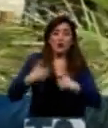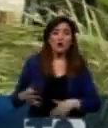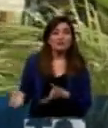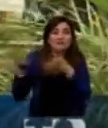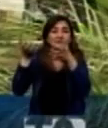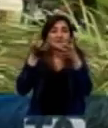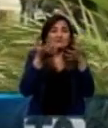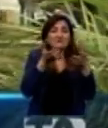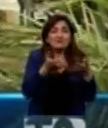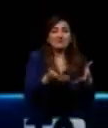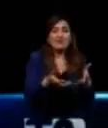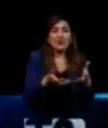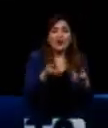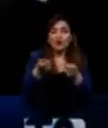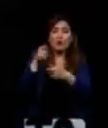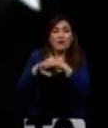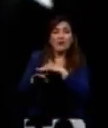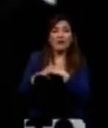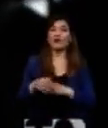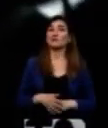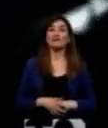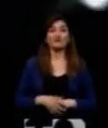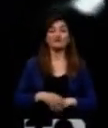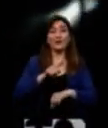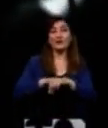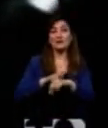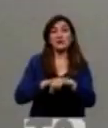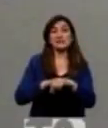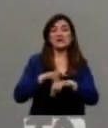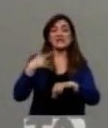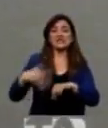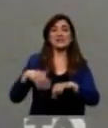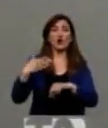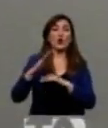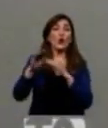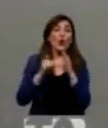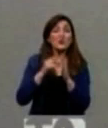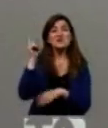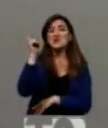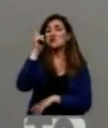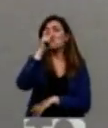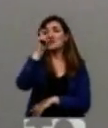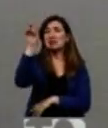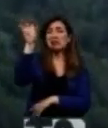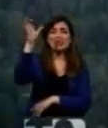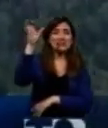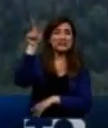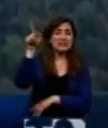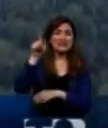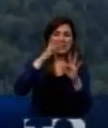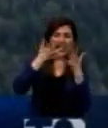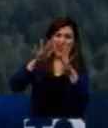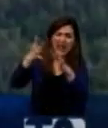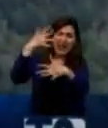cadáveres no se va a realizar un operativo. Y claro, el tiempo nuevamente juega en contra, pues las difíciles condiciones climáticas de la